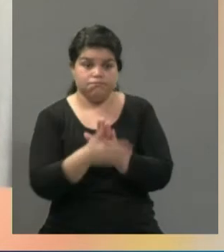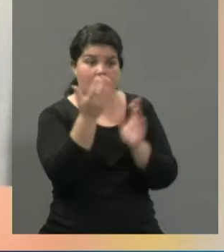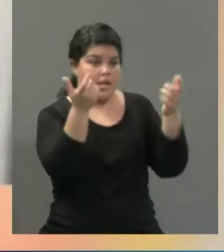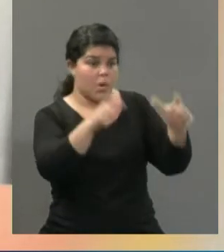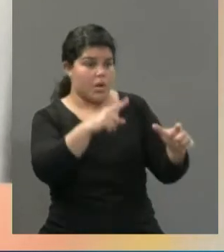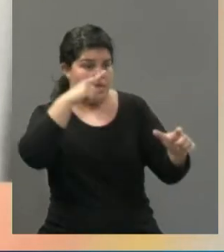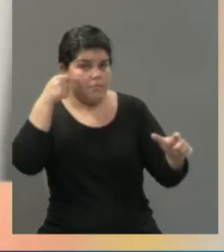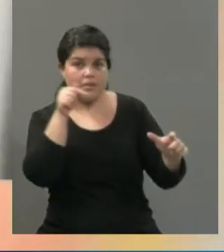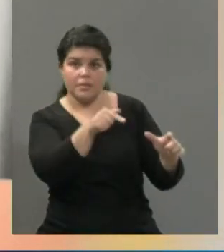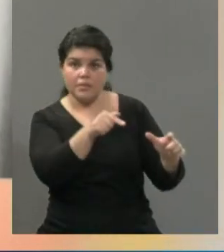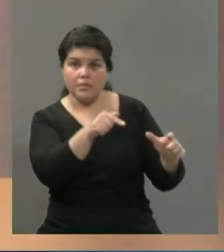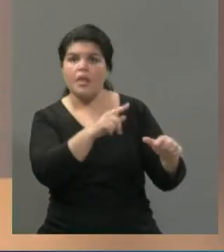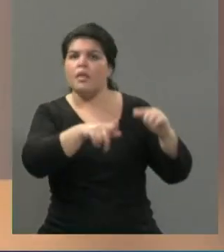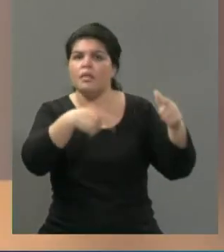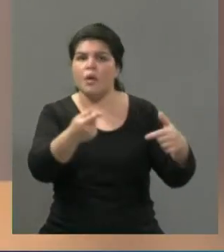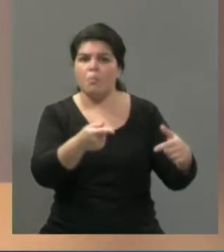inmediatamente atacada